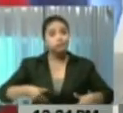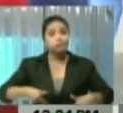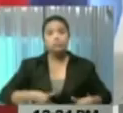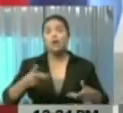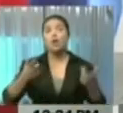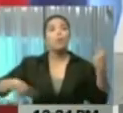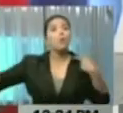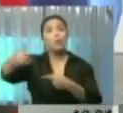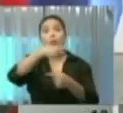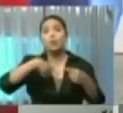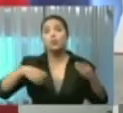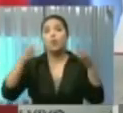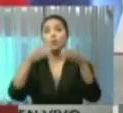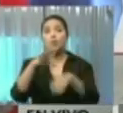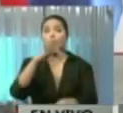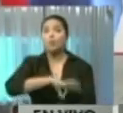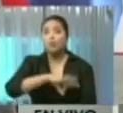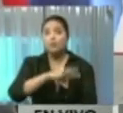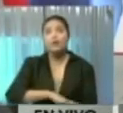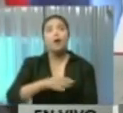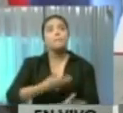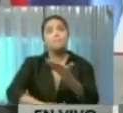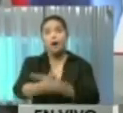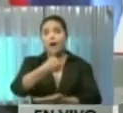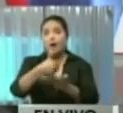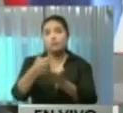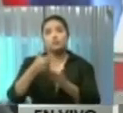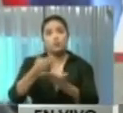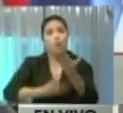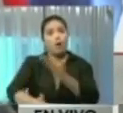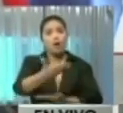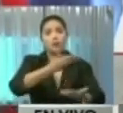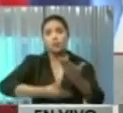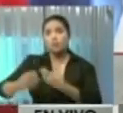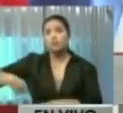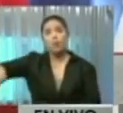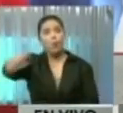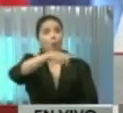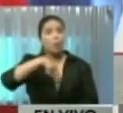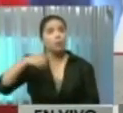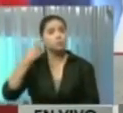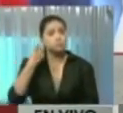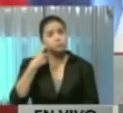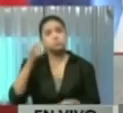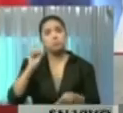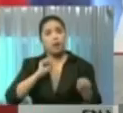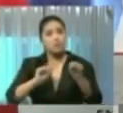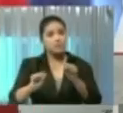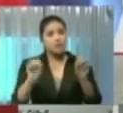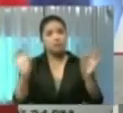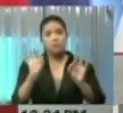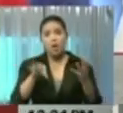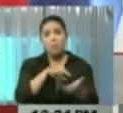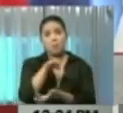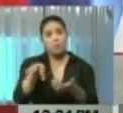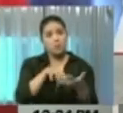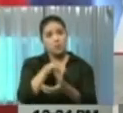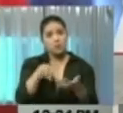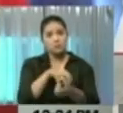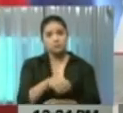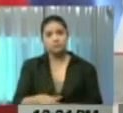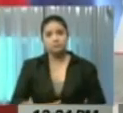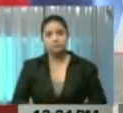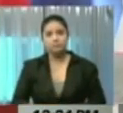en colectivo, como sociedad, para entreayudarnos, como decía el maestro Simón Rodríguez, para evitar una